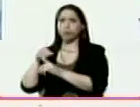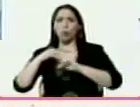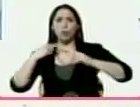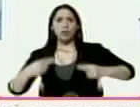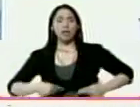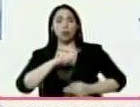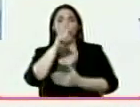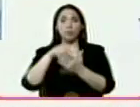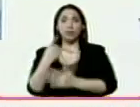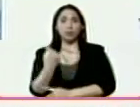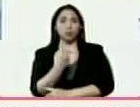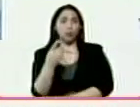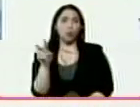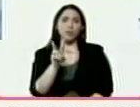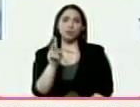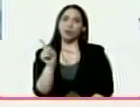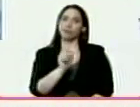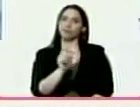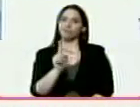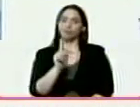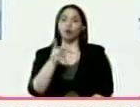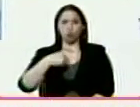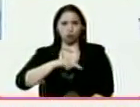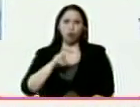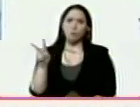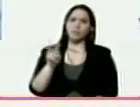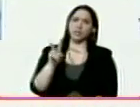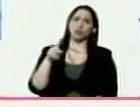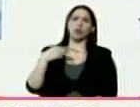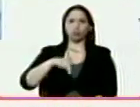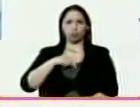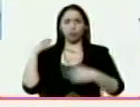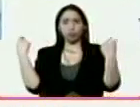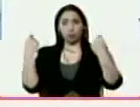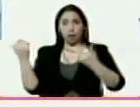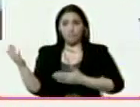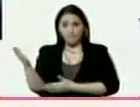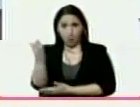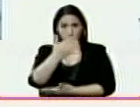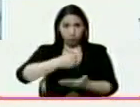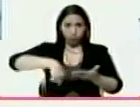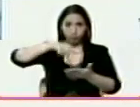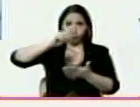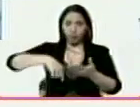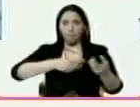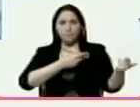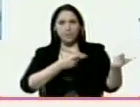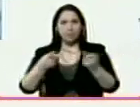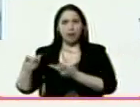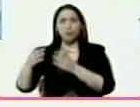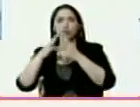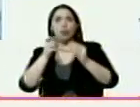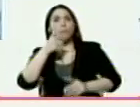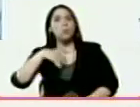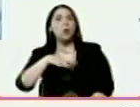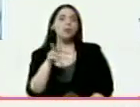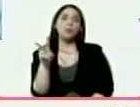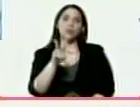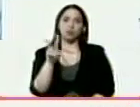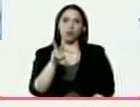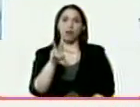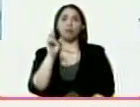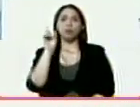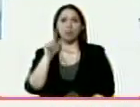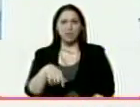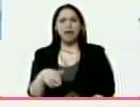no solo a Venezuela. Y desde Venezuela estamos en jornadas de recolección de firmas e invitamos a todo el pueblo venezolano, así como